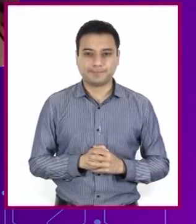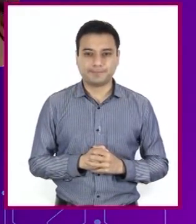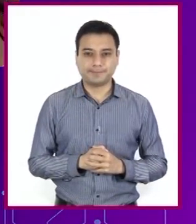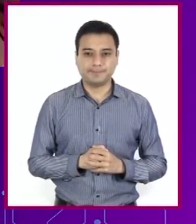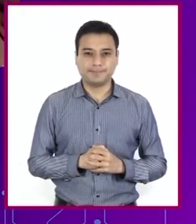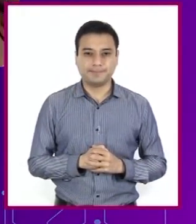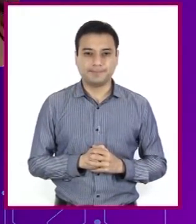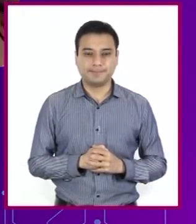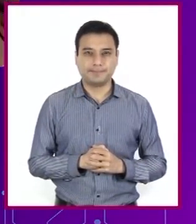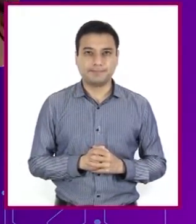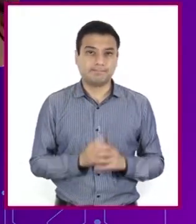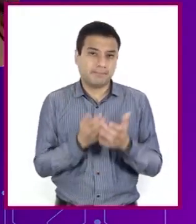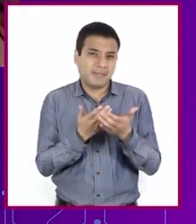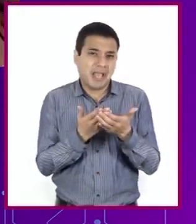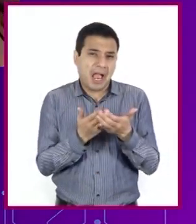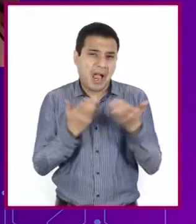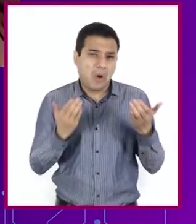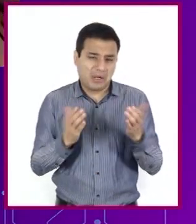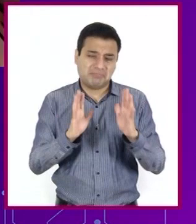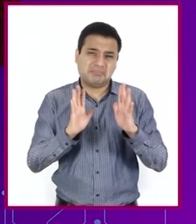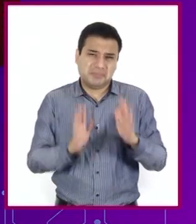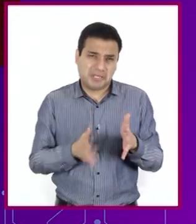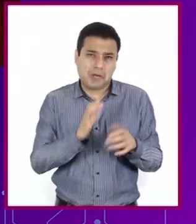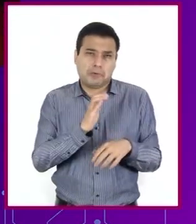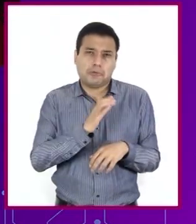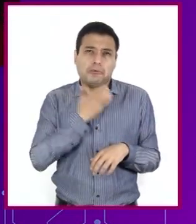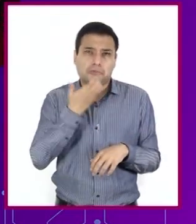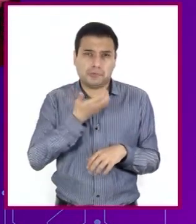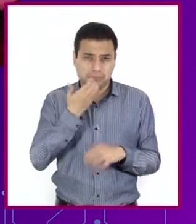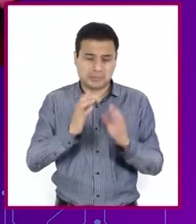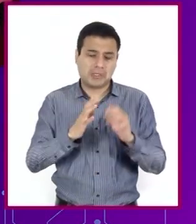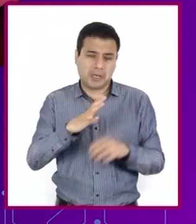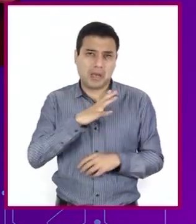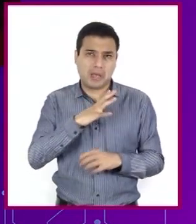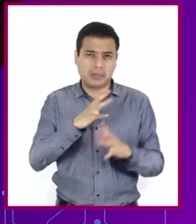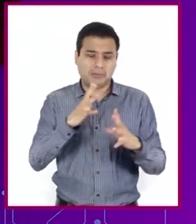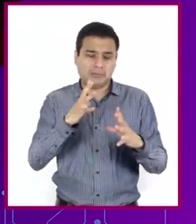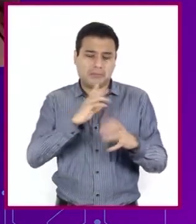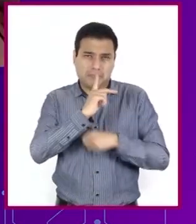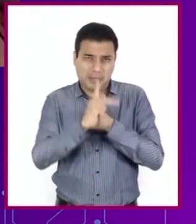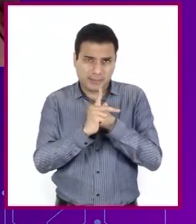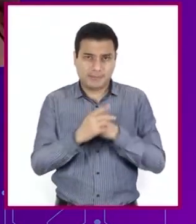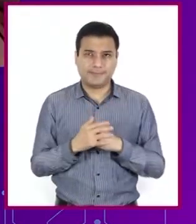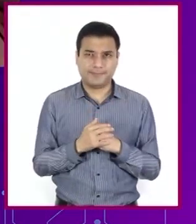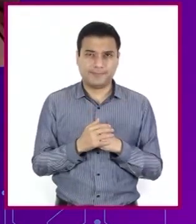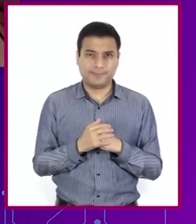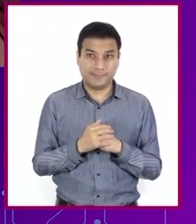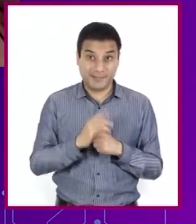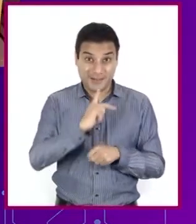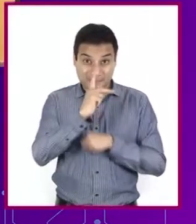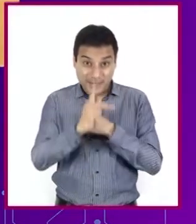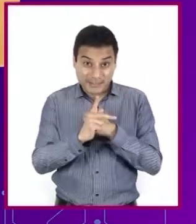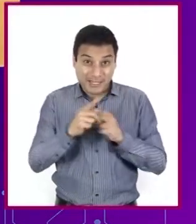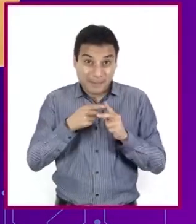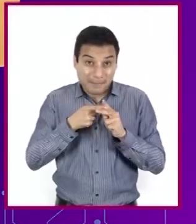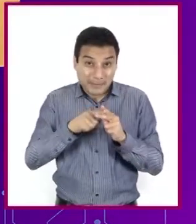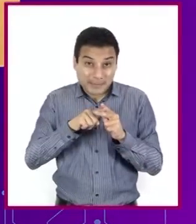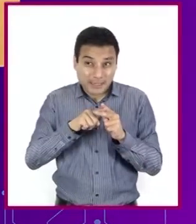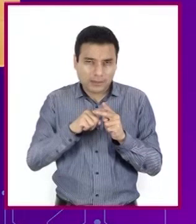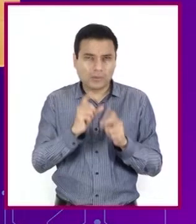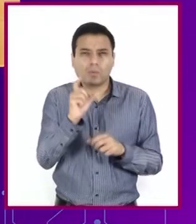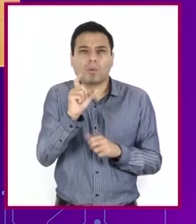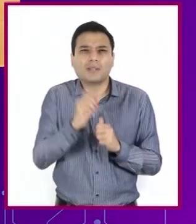Ahora estamos muy acostumbrados a oír hablar de naciones, pero esa idea es relativamente nueva. Es a partir de la